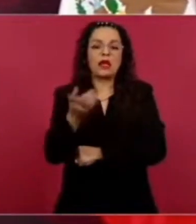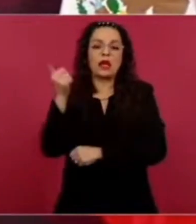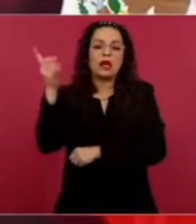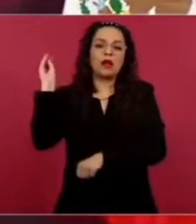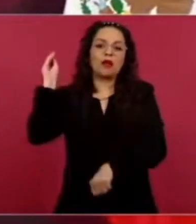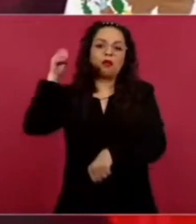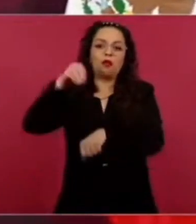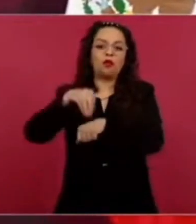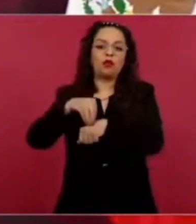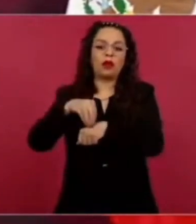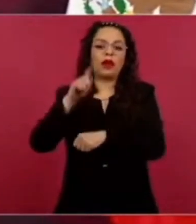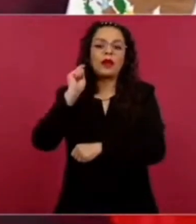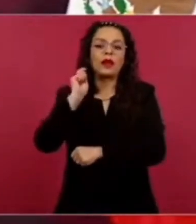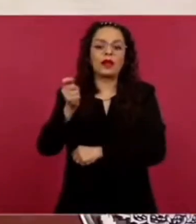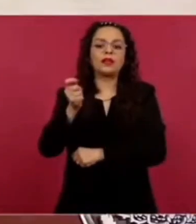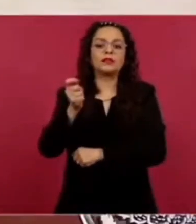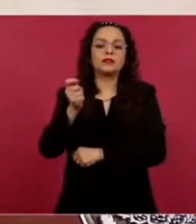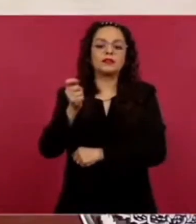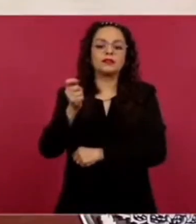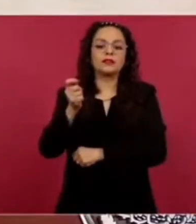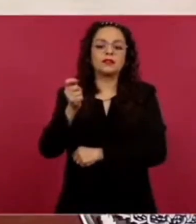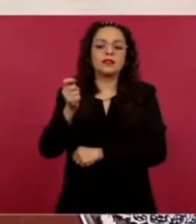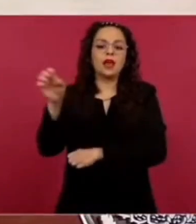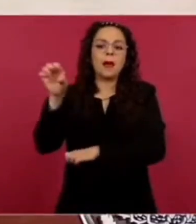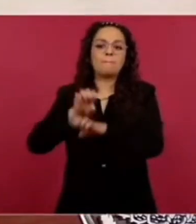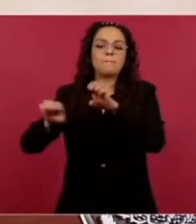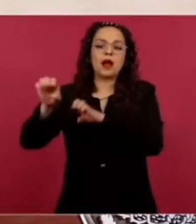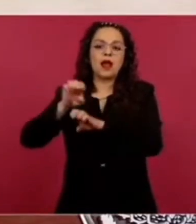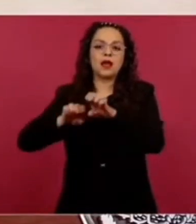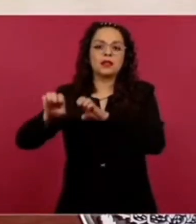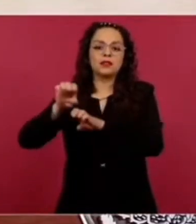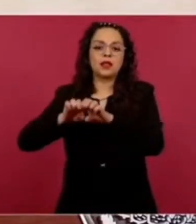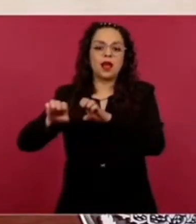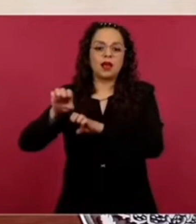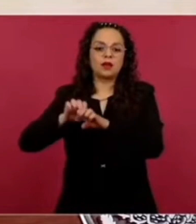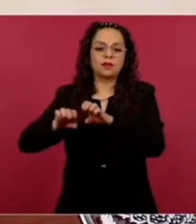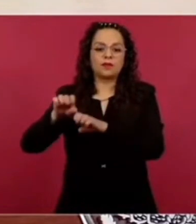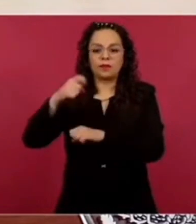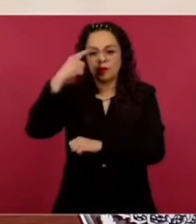en el norte, en Mexicali,